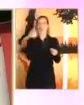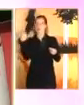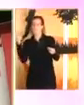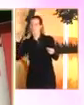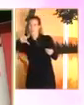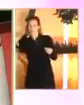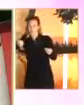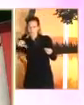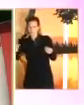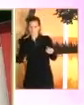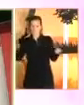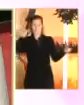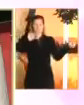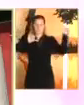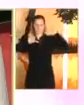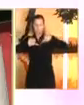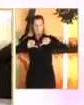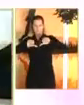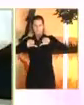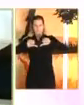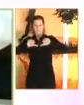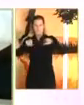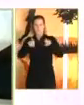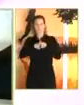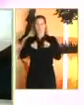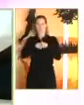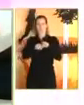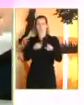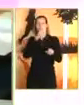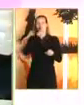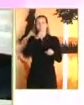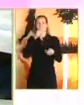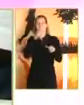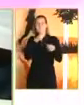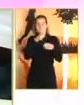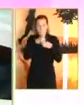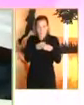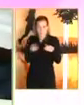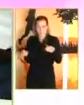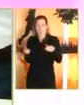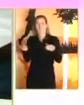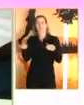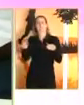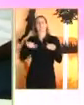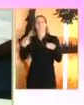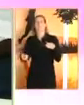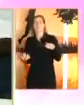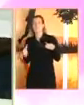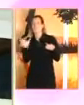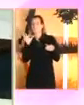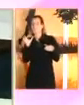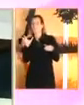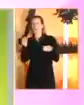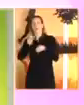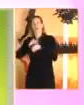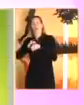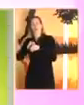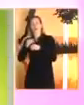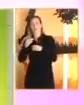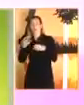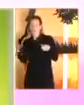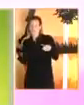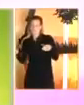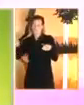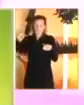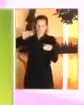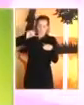mismas cantidades que hemos utilizado nosotros de agua para enjuagarnos, y después echándolo con mucho cuidado el alcohol de 96 para